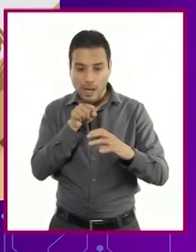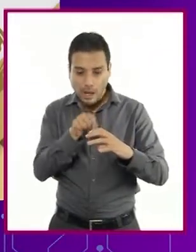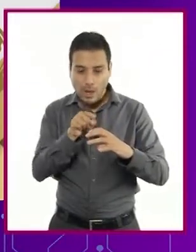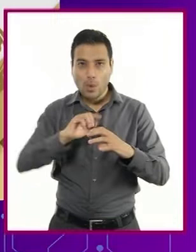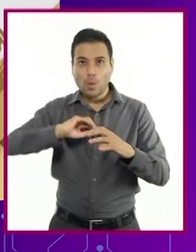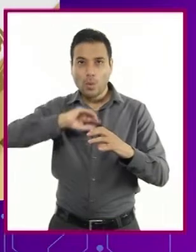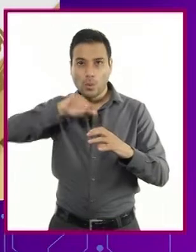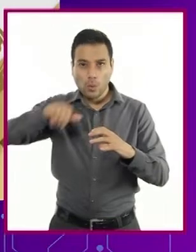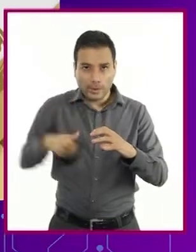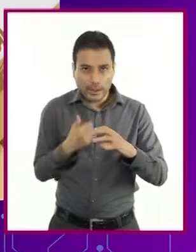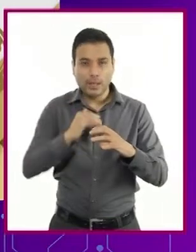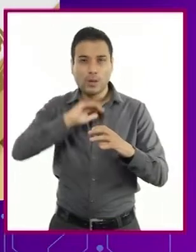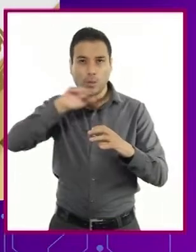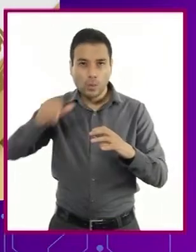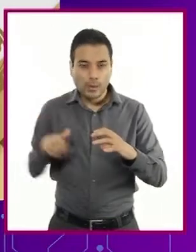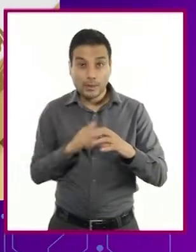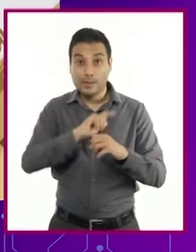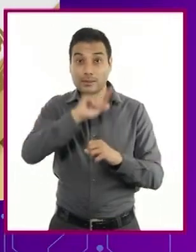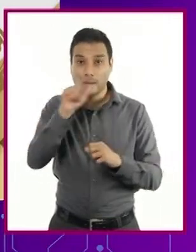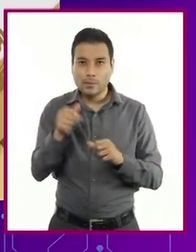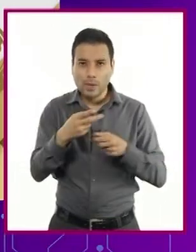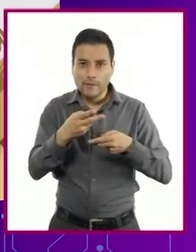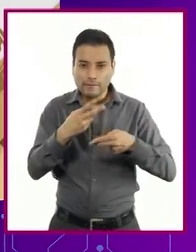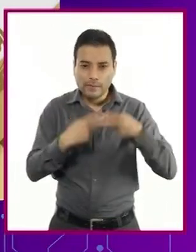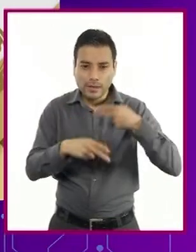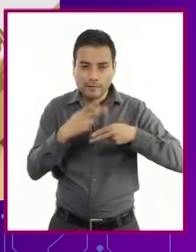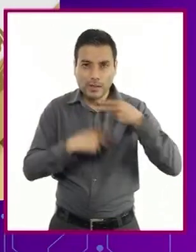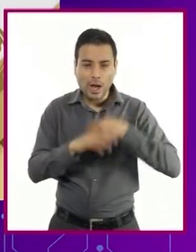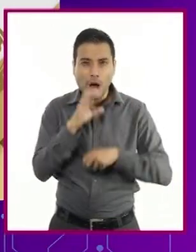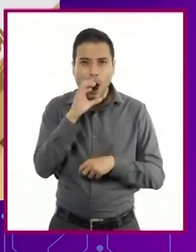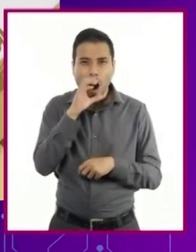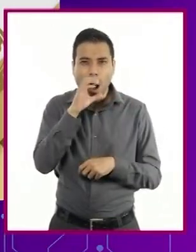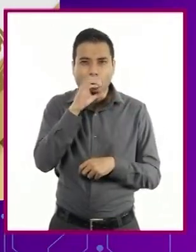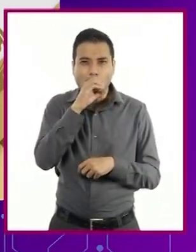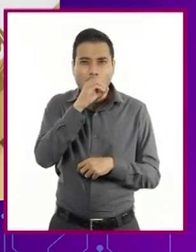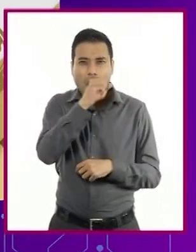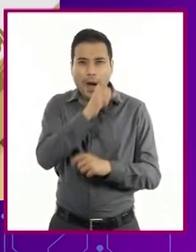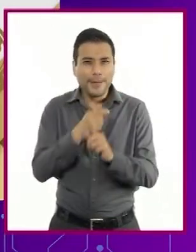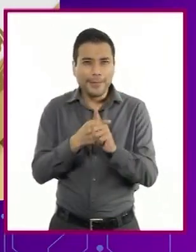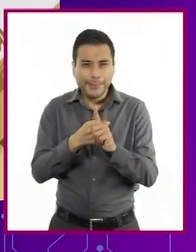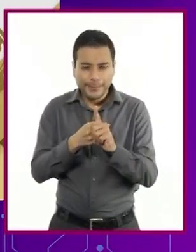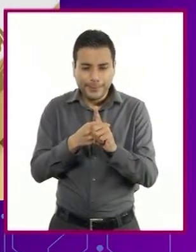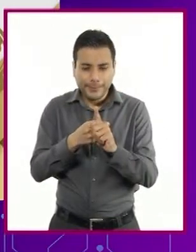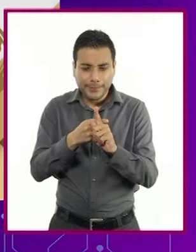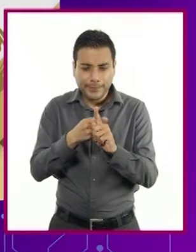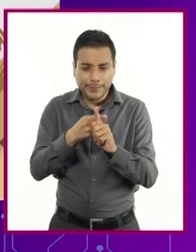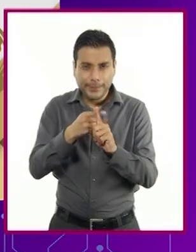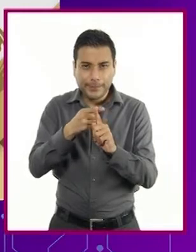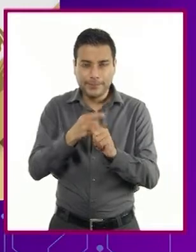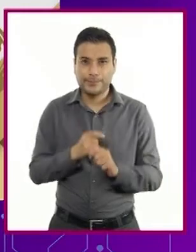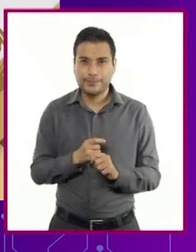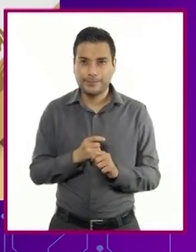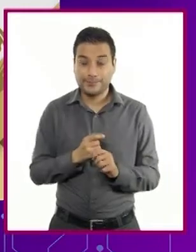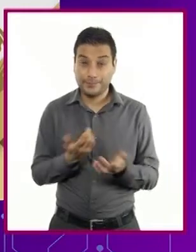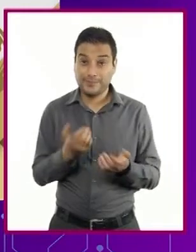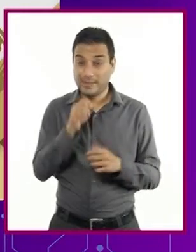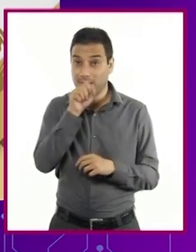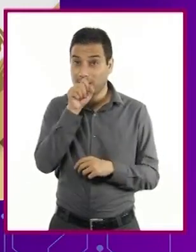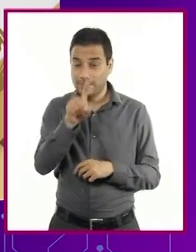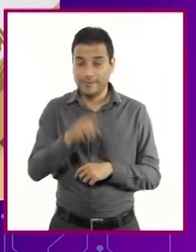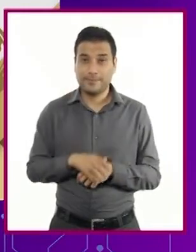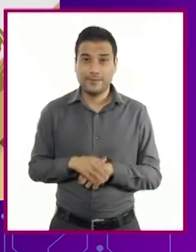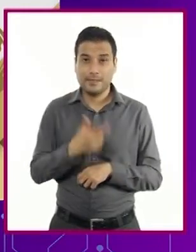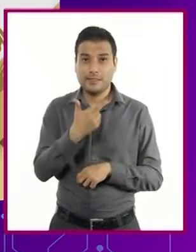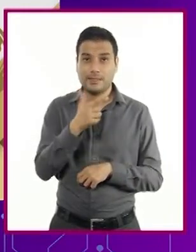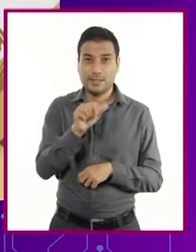terrestre, ocasionando el aumento generalizado de la temperatura en el planeta. Además, es preciso añadir que gases como el